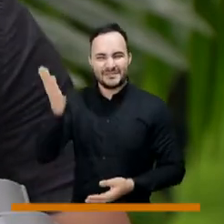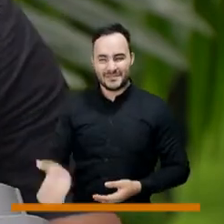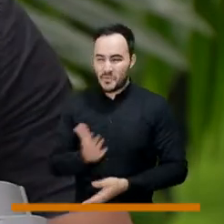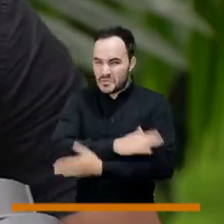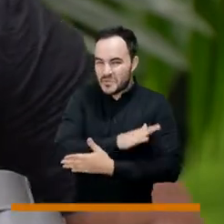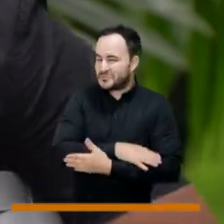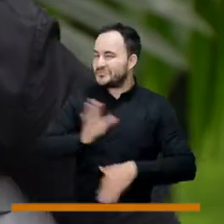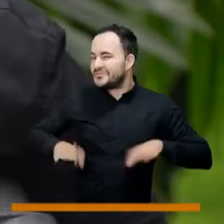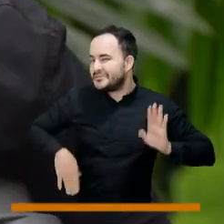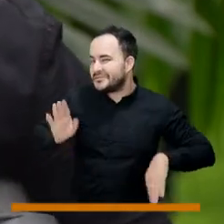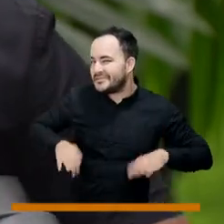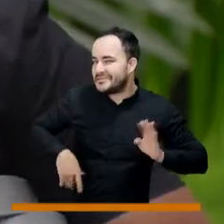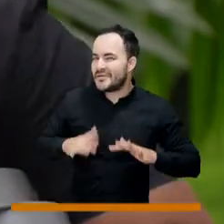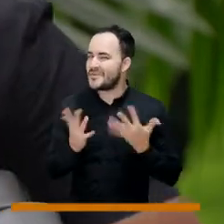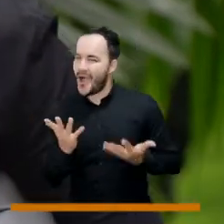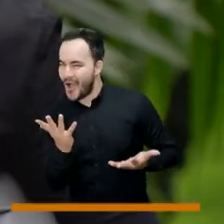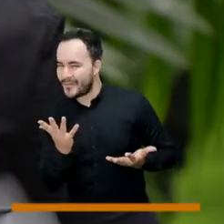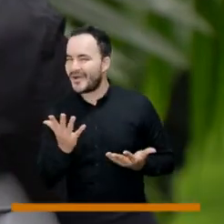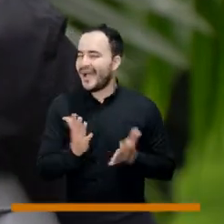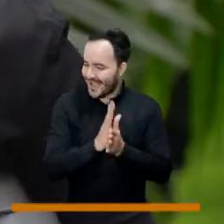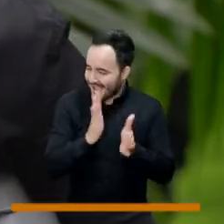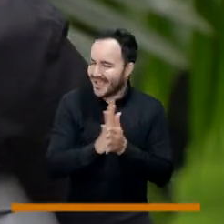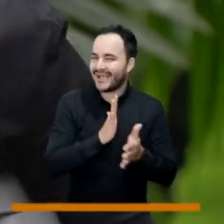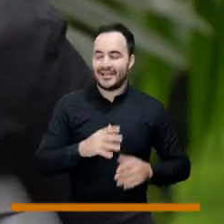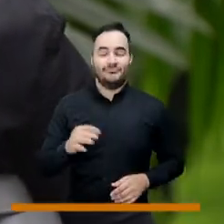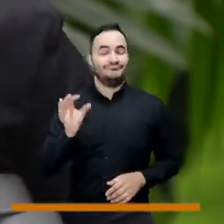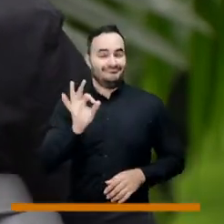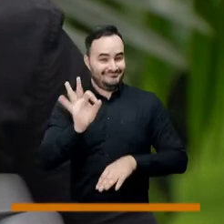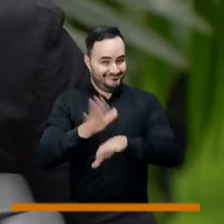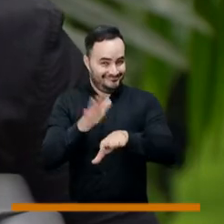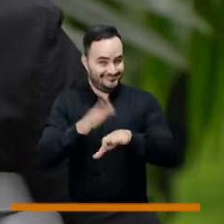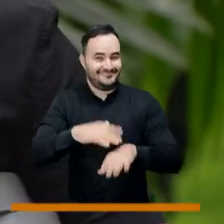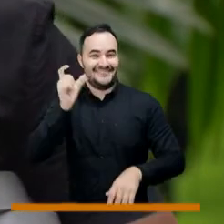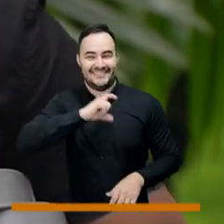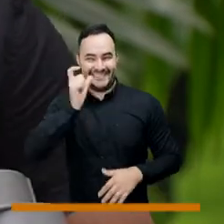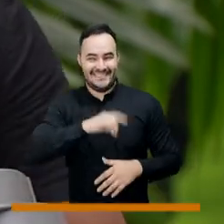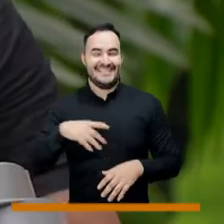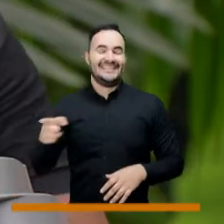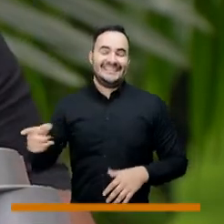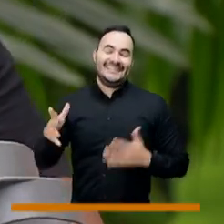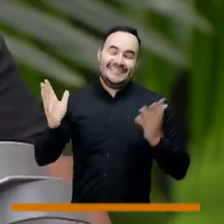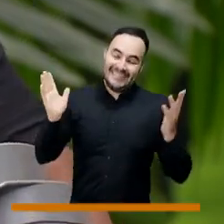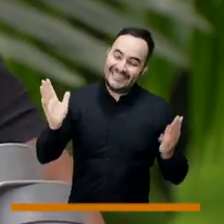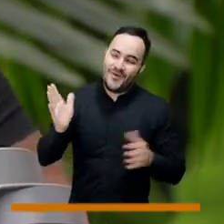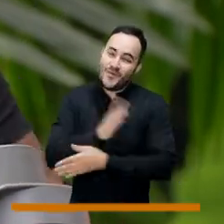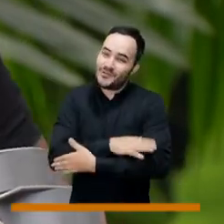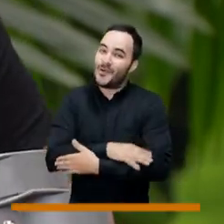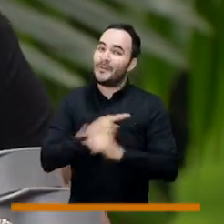buen estudiante? Era juicioso. ¿No daba qué hacer? Pues mucho no.